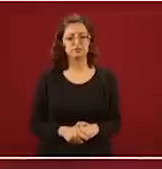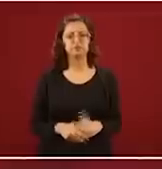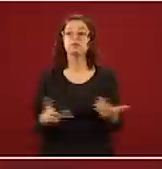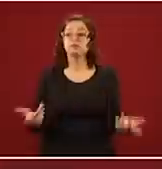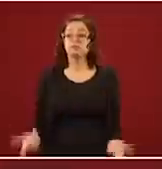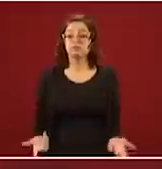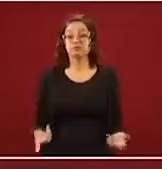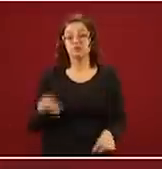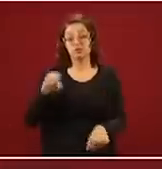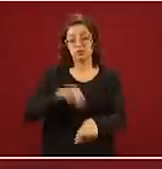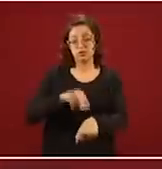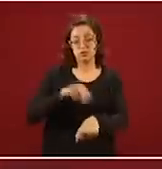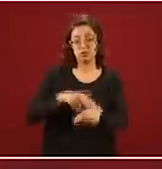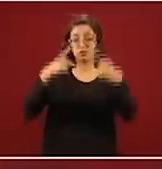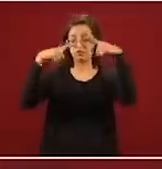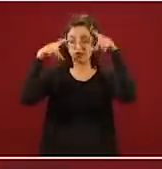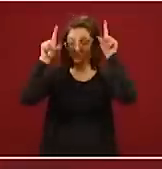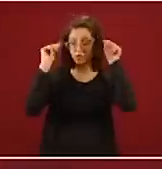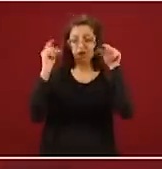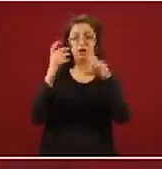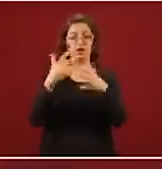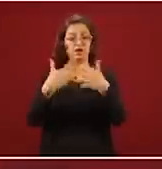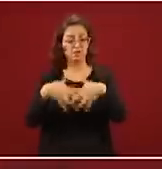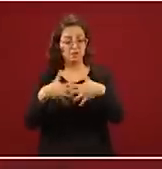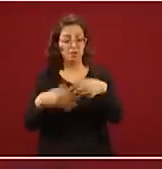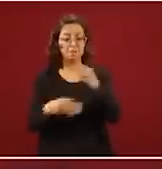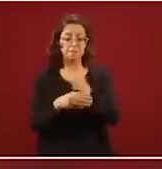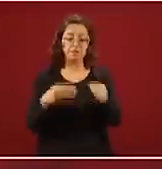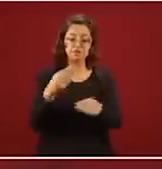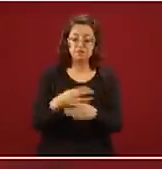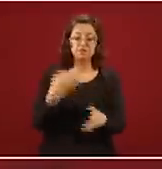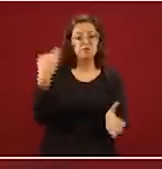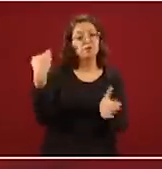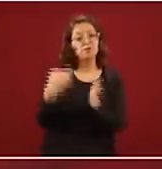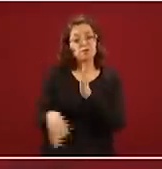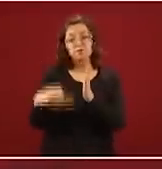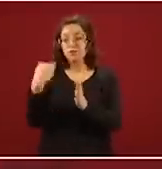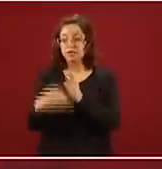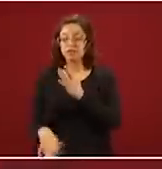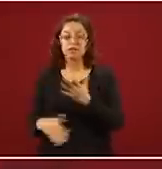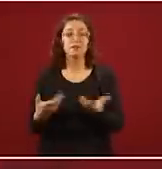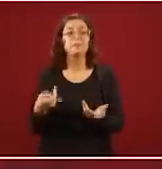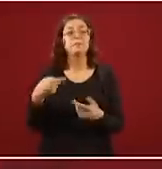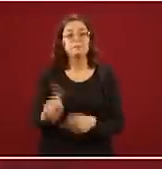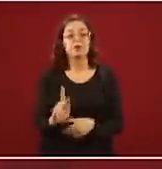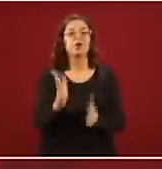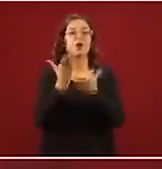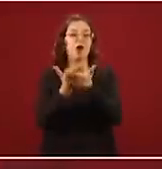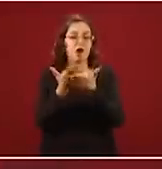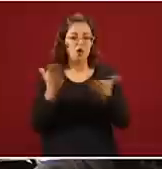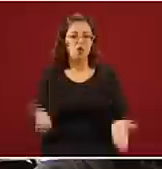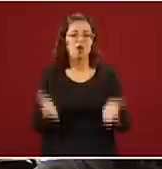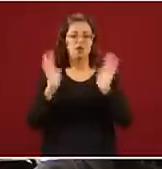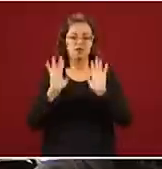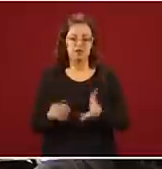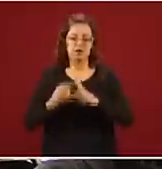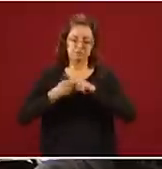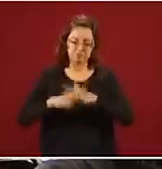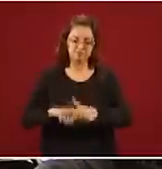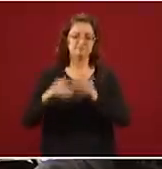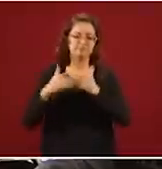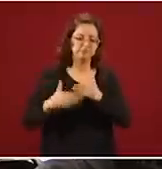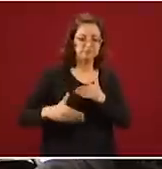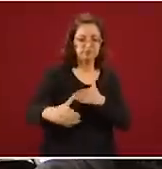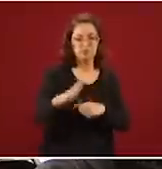equipo y personal ya va a entrar en operación en Chetumal.